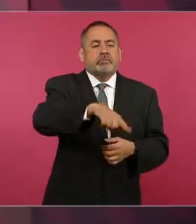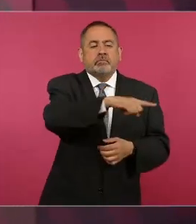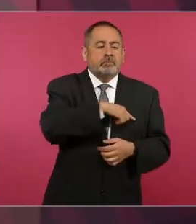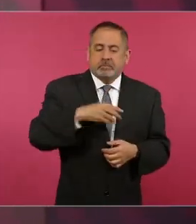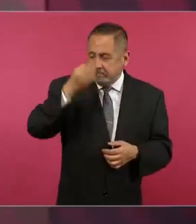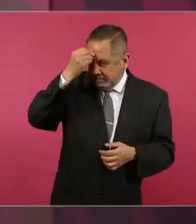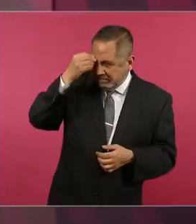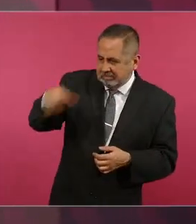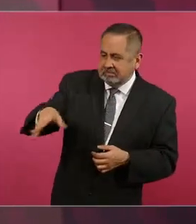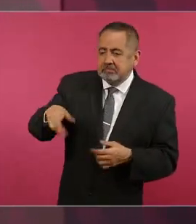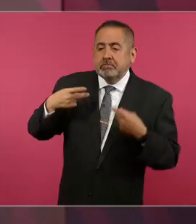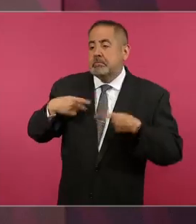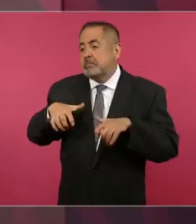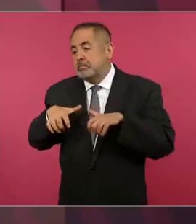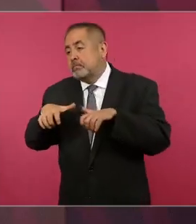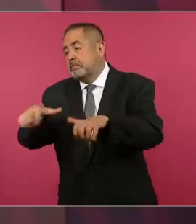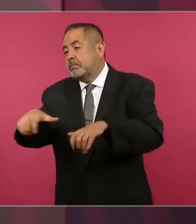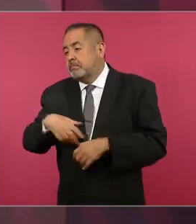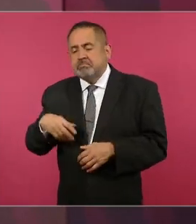menosprecio al pueblo